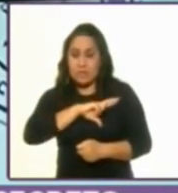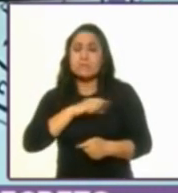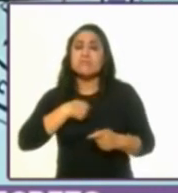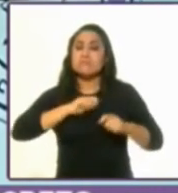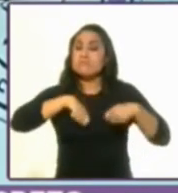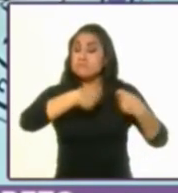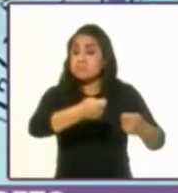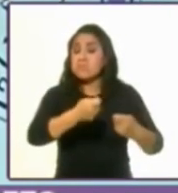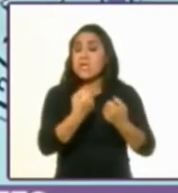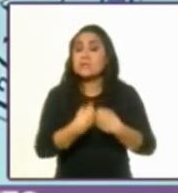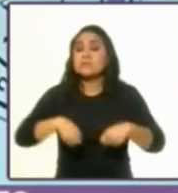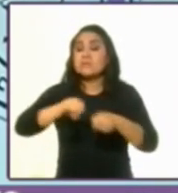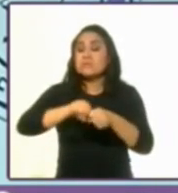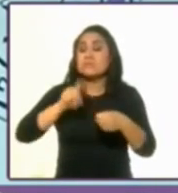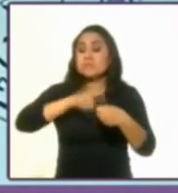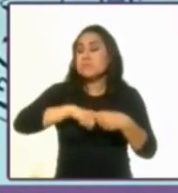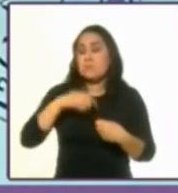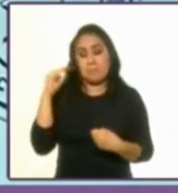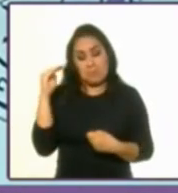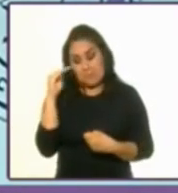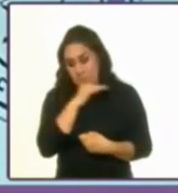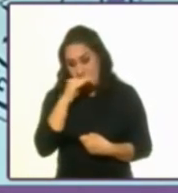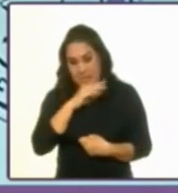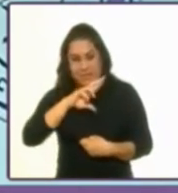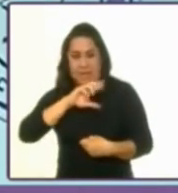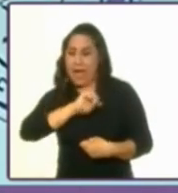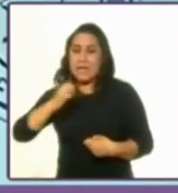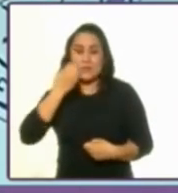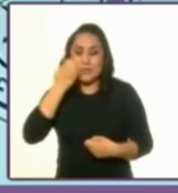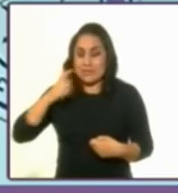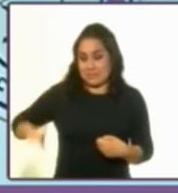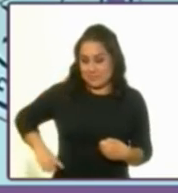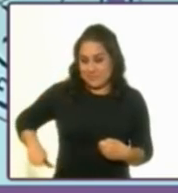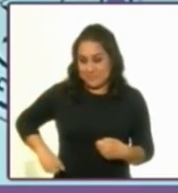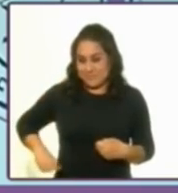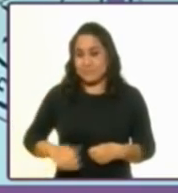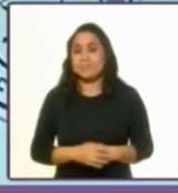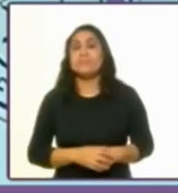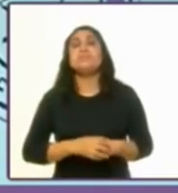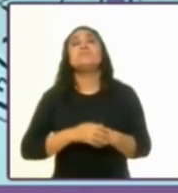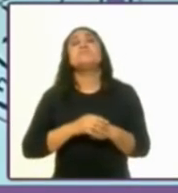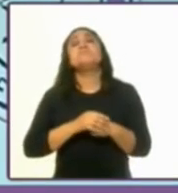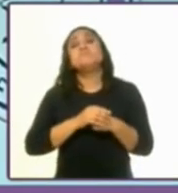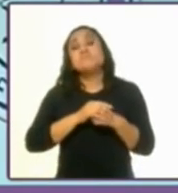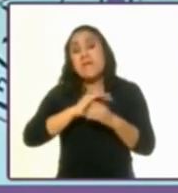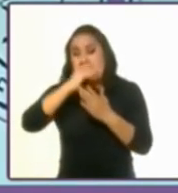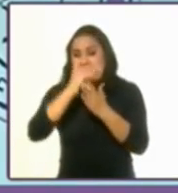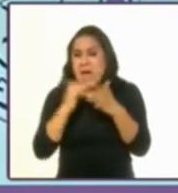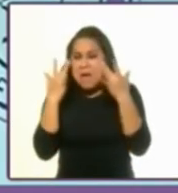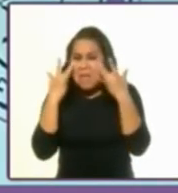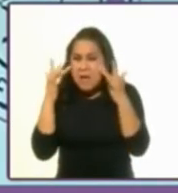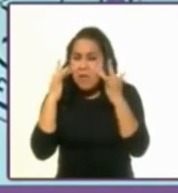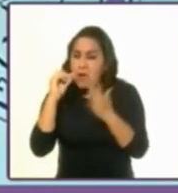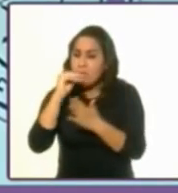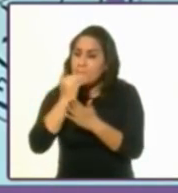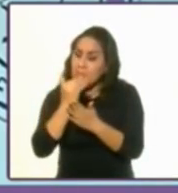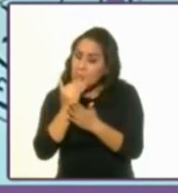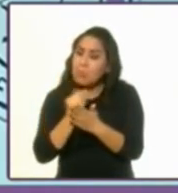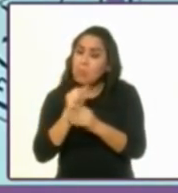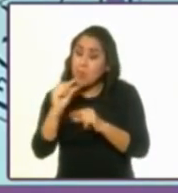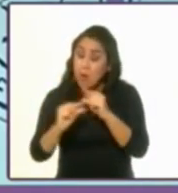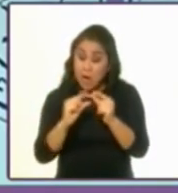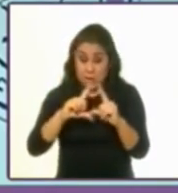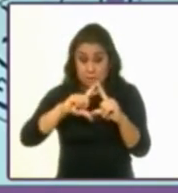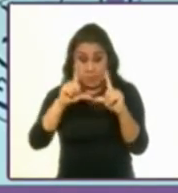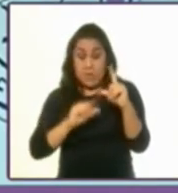social gratis se vino reducir y reduciendo la deserción de manera paulatina a nivel